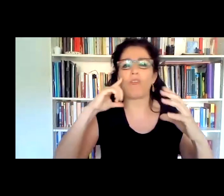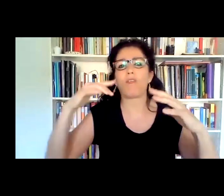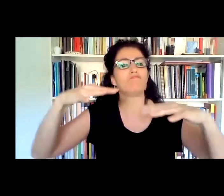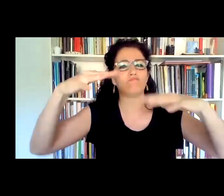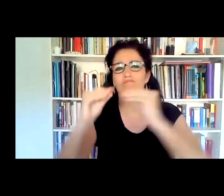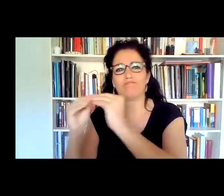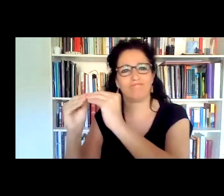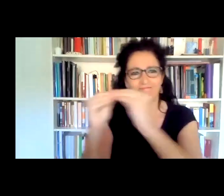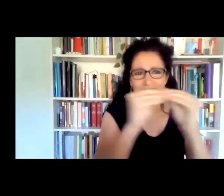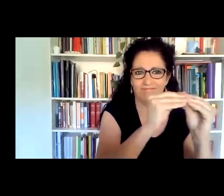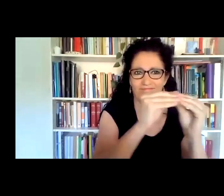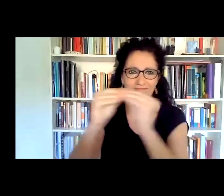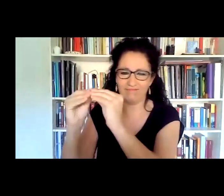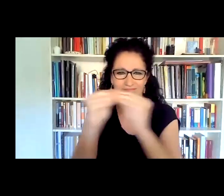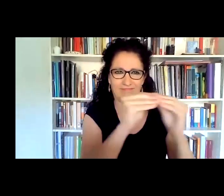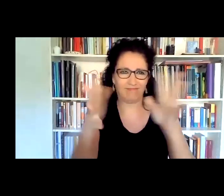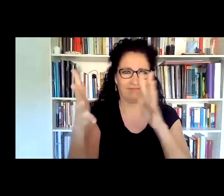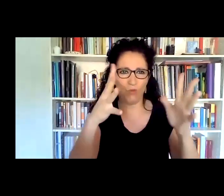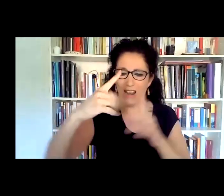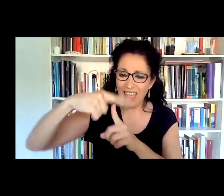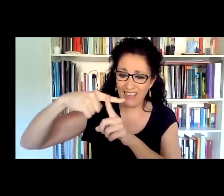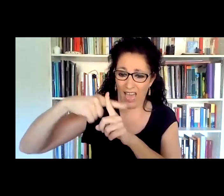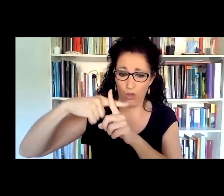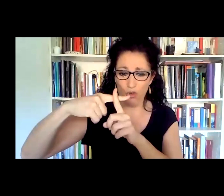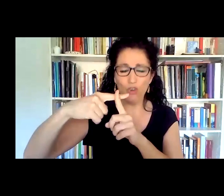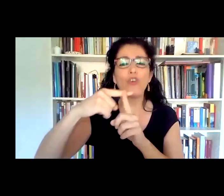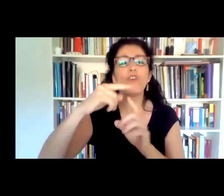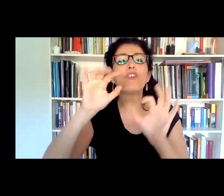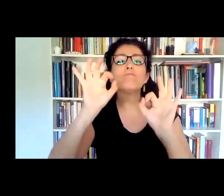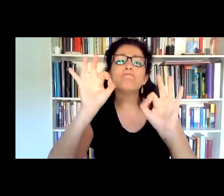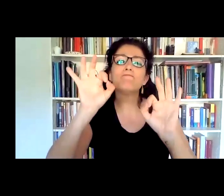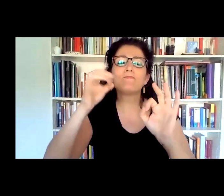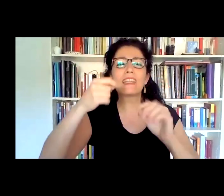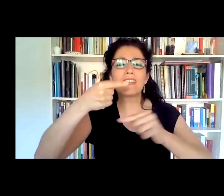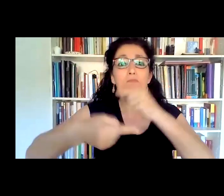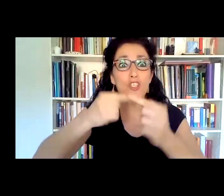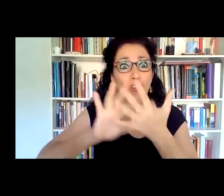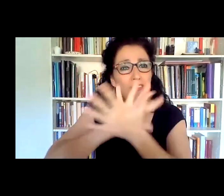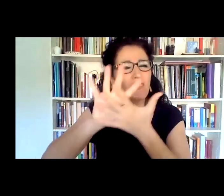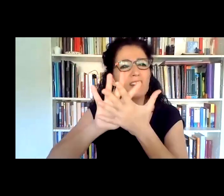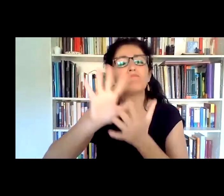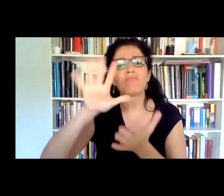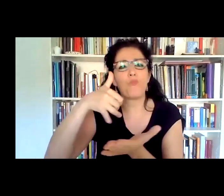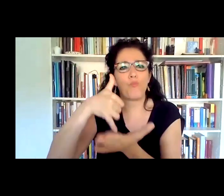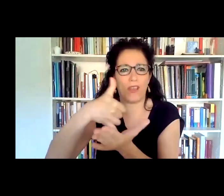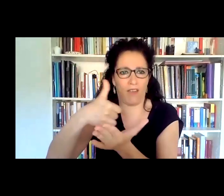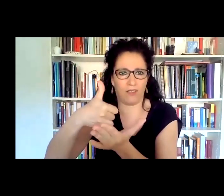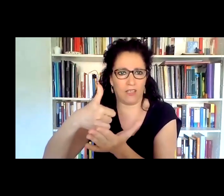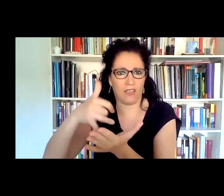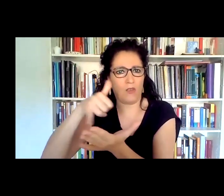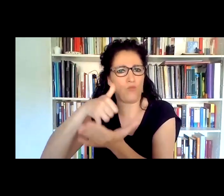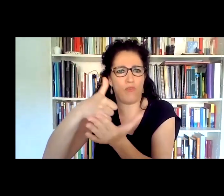La opinión de los grupos expertos es más o menos equiparable a los resultados anteriores,